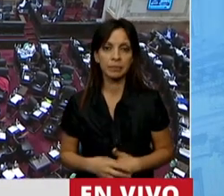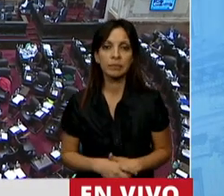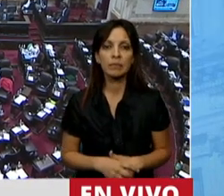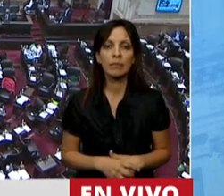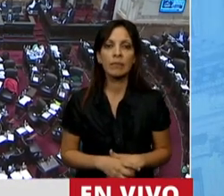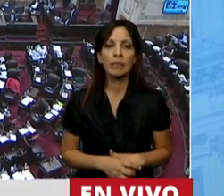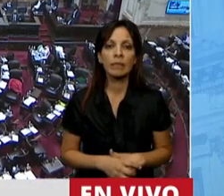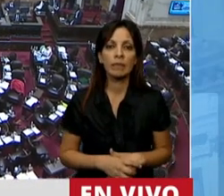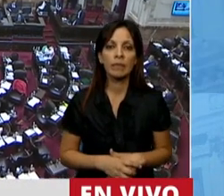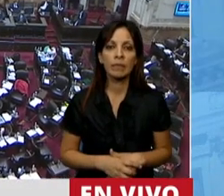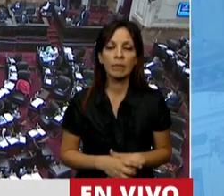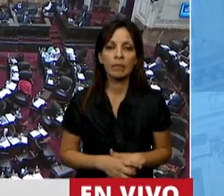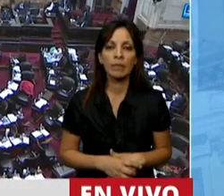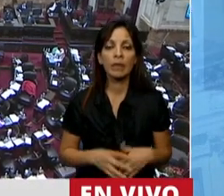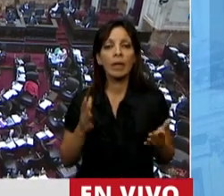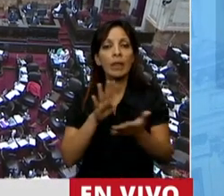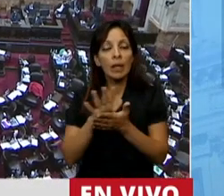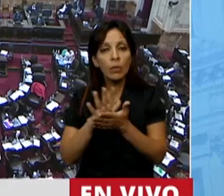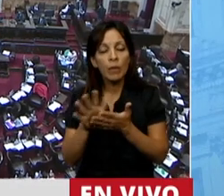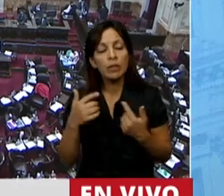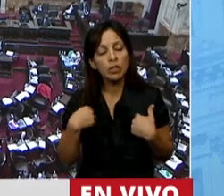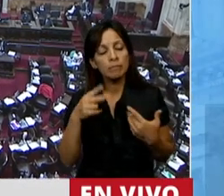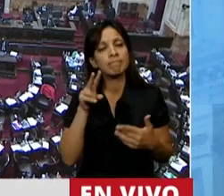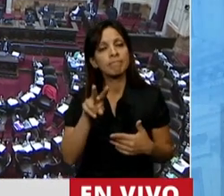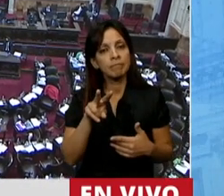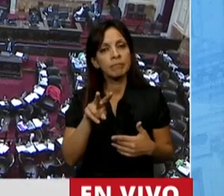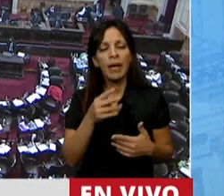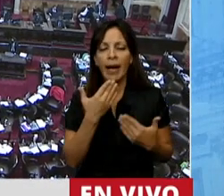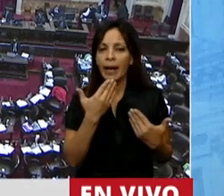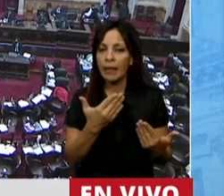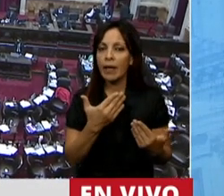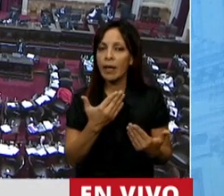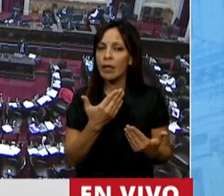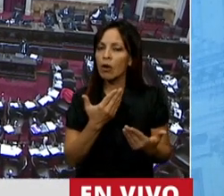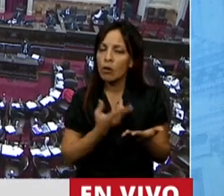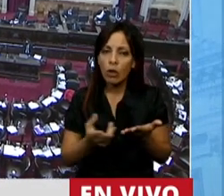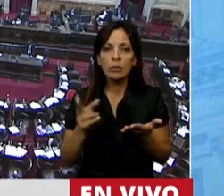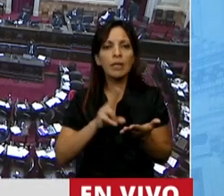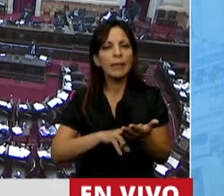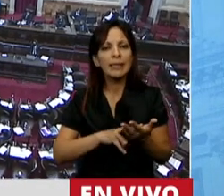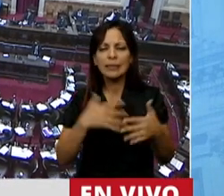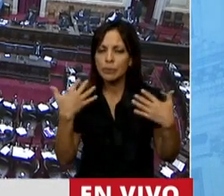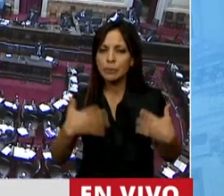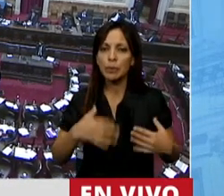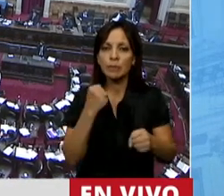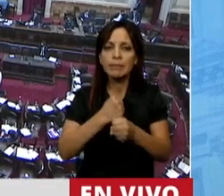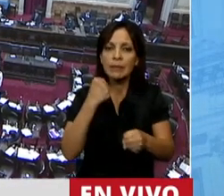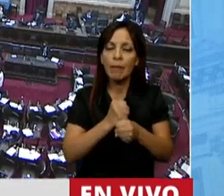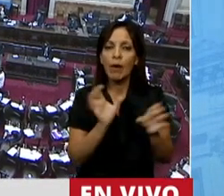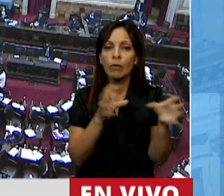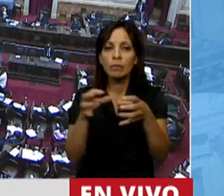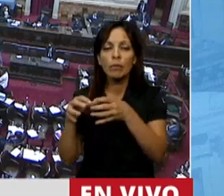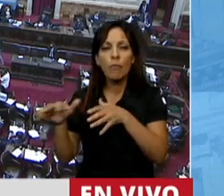Y de nuevo, esto me lleva a reconocer y agradecer el gigantesco trabajo que hacen las compañeras de los